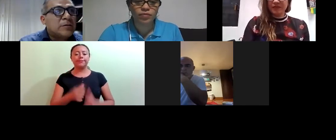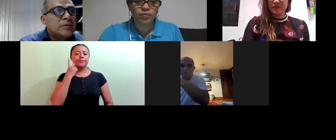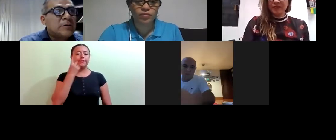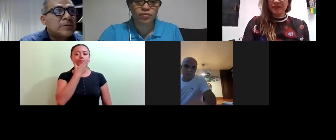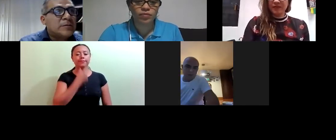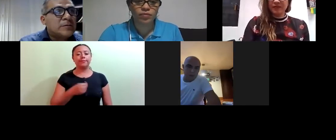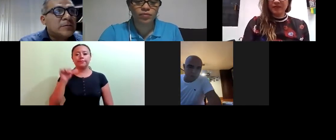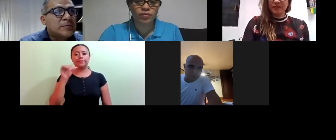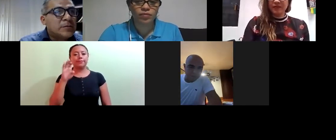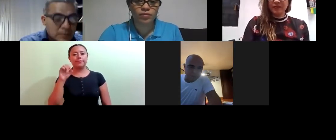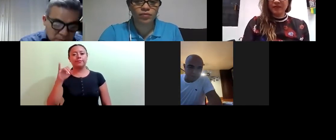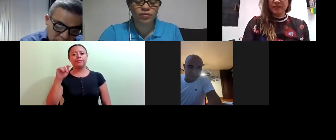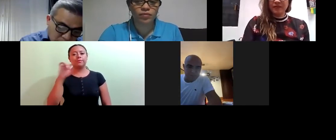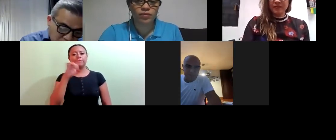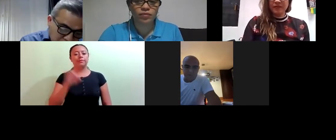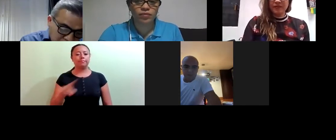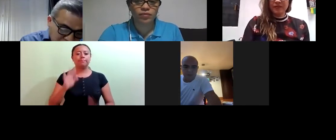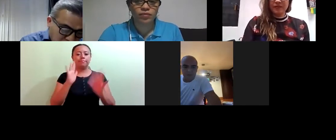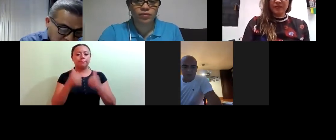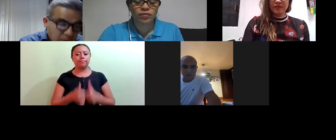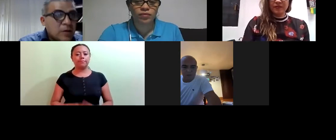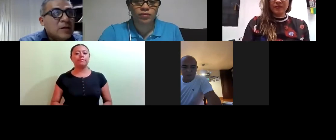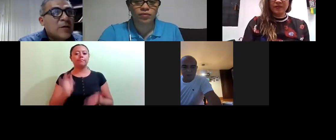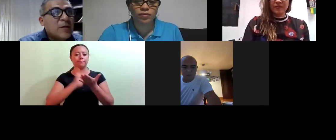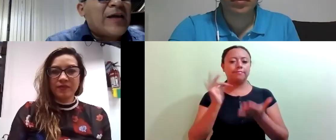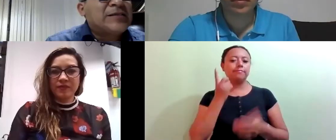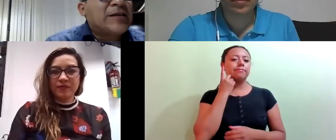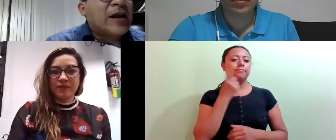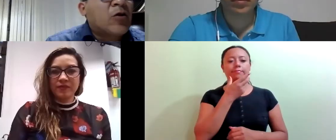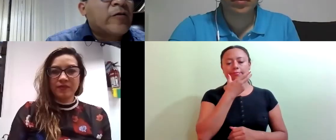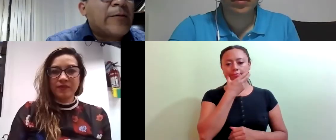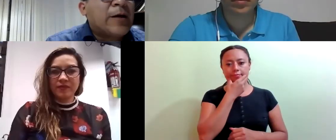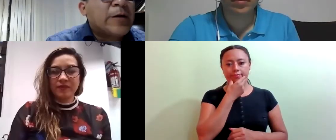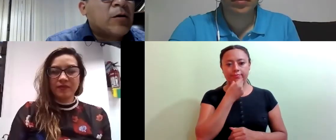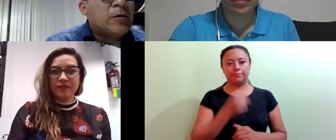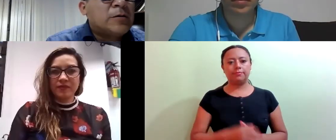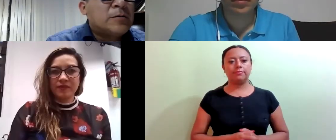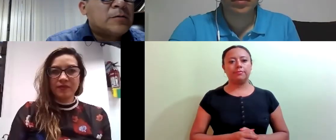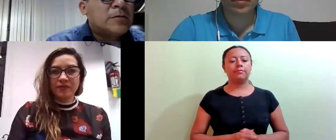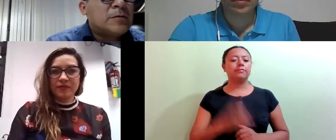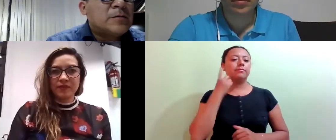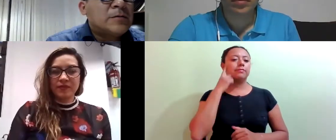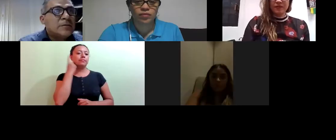Saro. Aboitis, presente. Gracias, diputado. Diputada Alessandra Rojo de la Vega Pícolo.